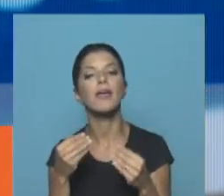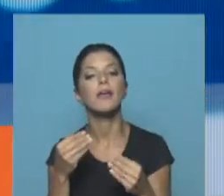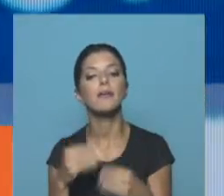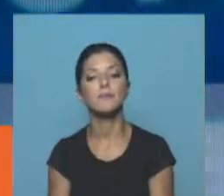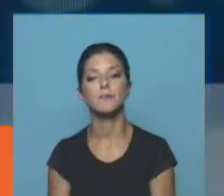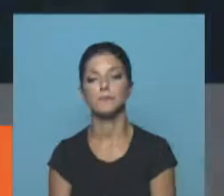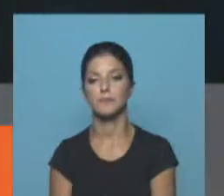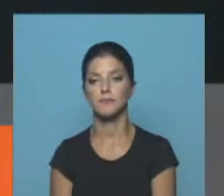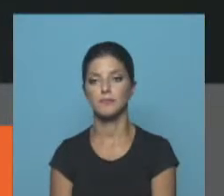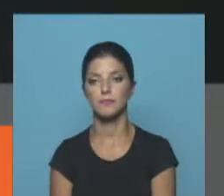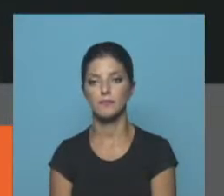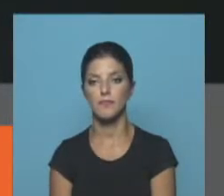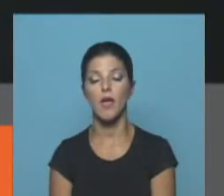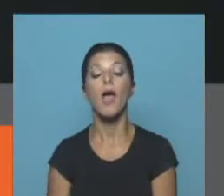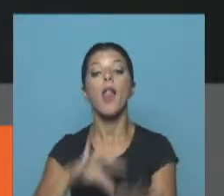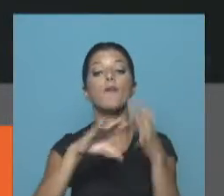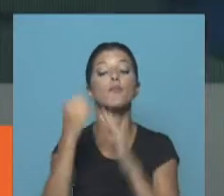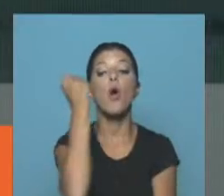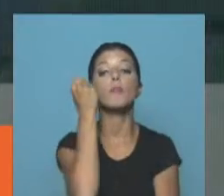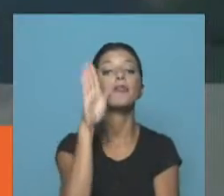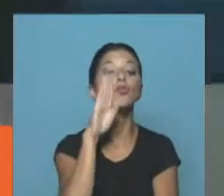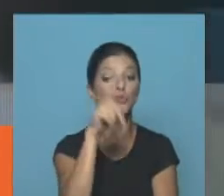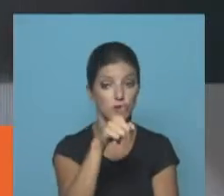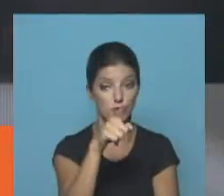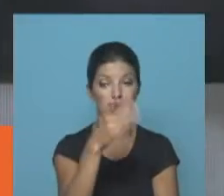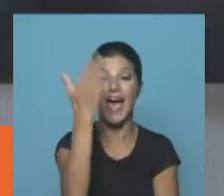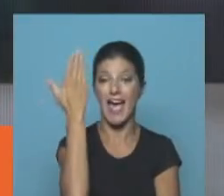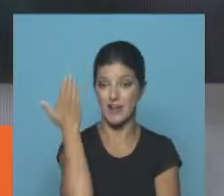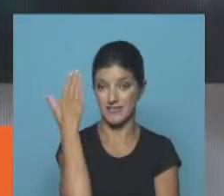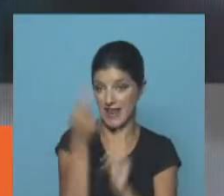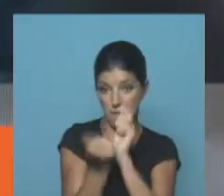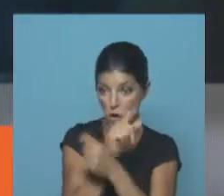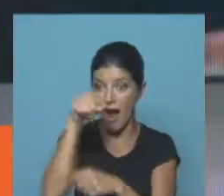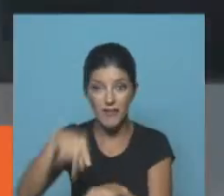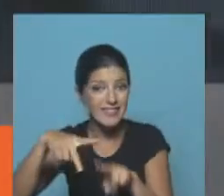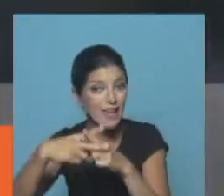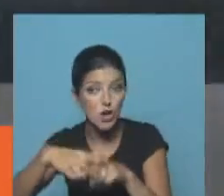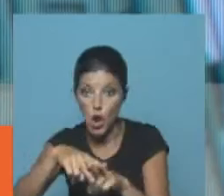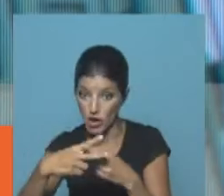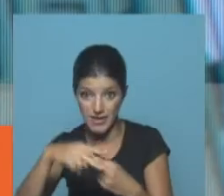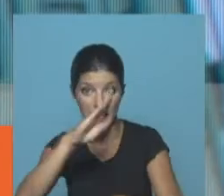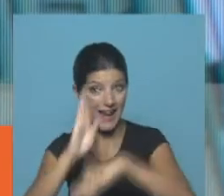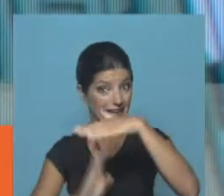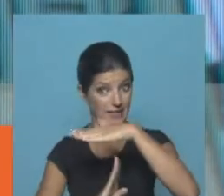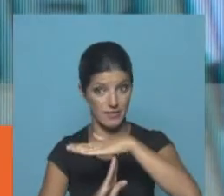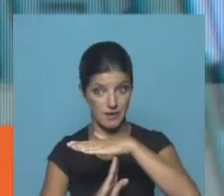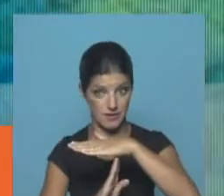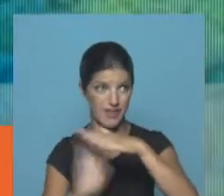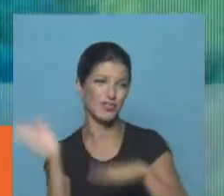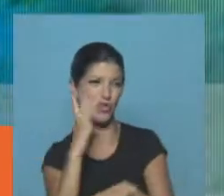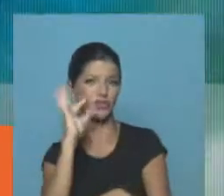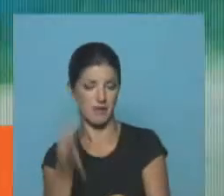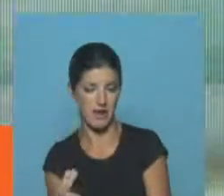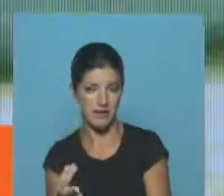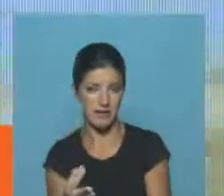composición de la economía de Estados Unidos. Ya Estados Unidos es una potencia tecnológica y está demandando, y esto es abierto, esto el mundo todo lo sabe,